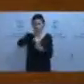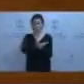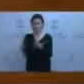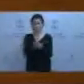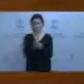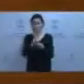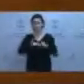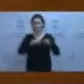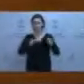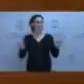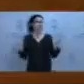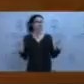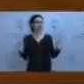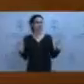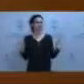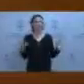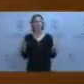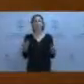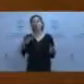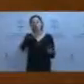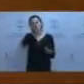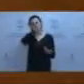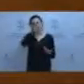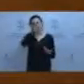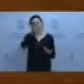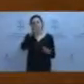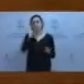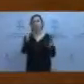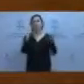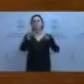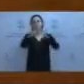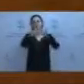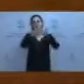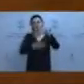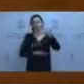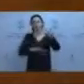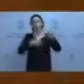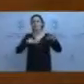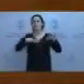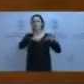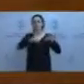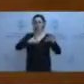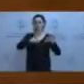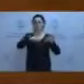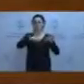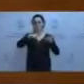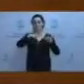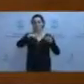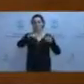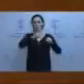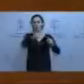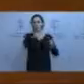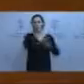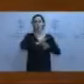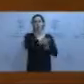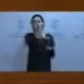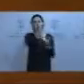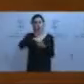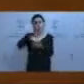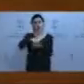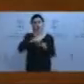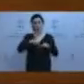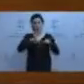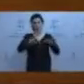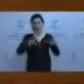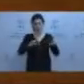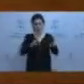Principado. Estudiese, señoría, por favor, la estructura, las funciones de las distintas consejerías, no solamente de la suya, sino también de la de Hacienda,